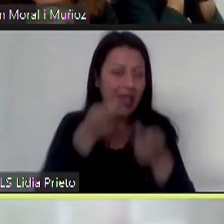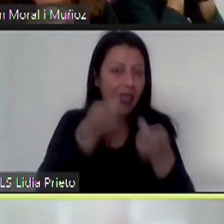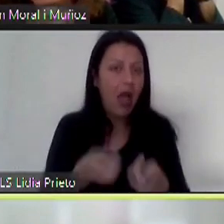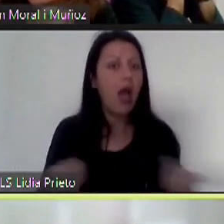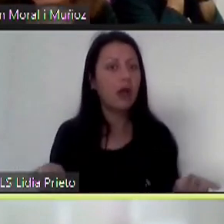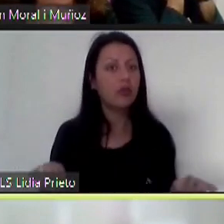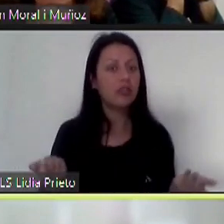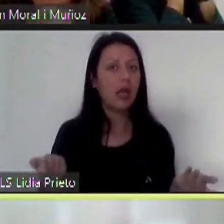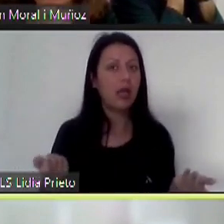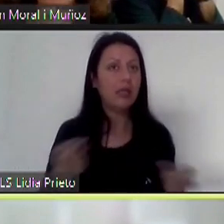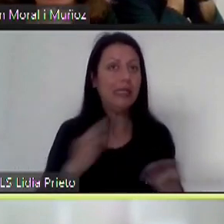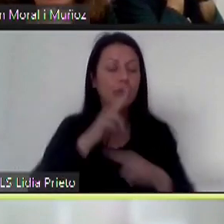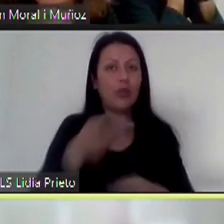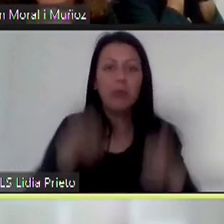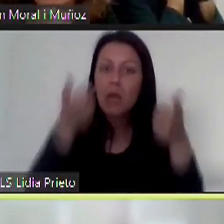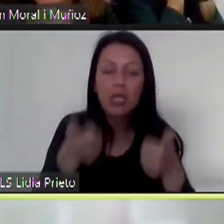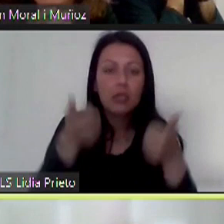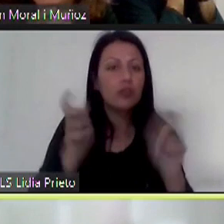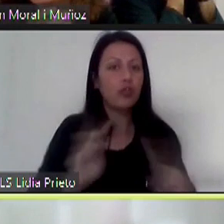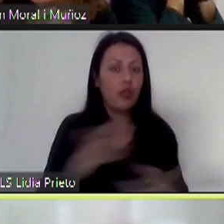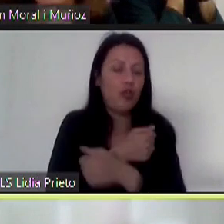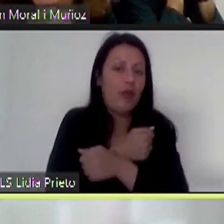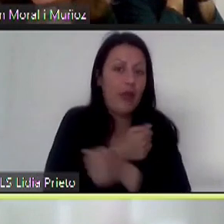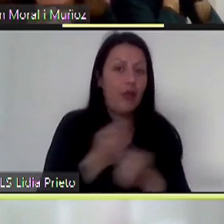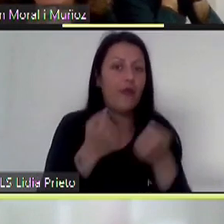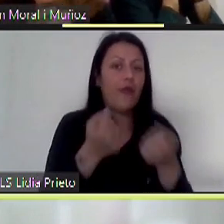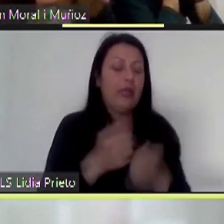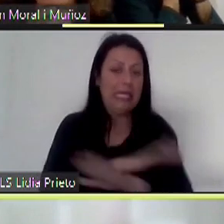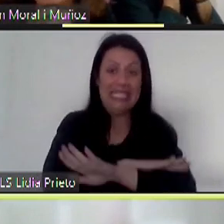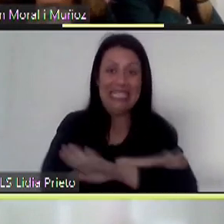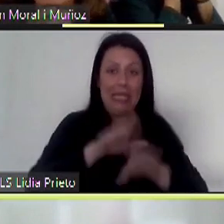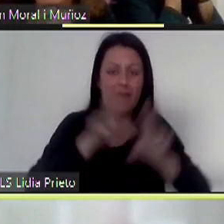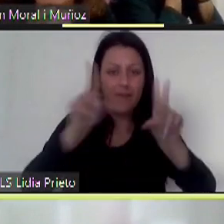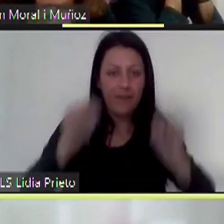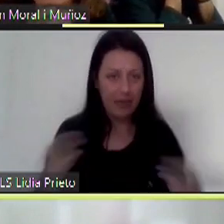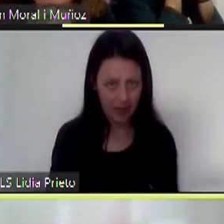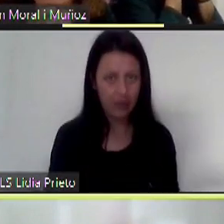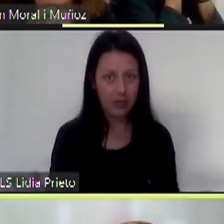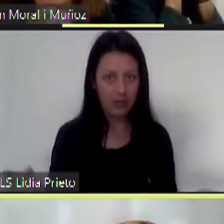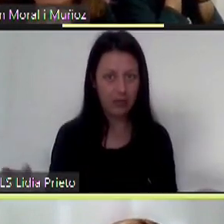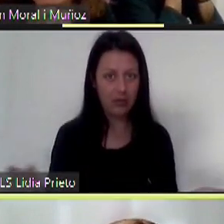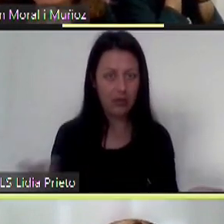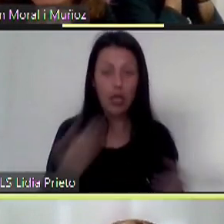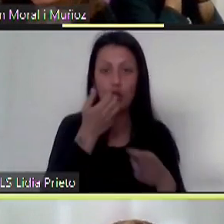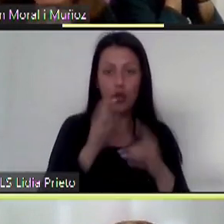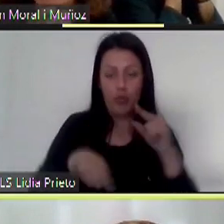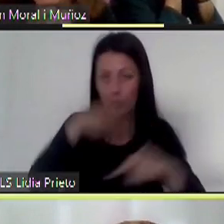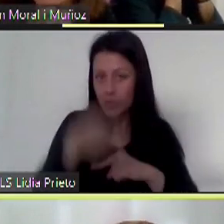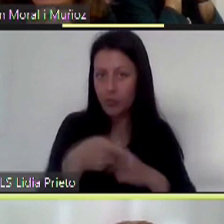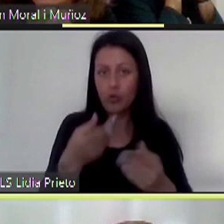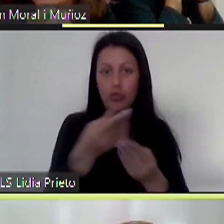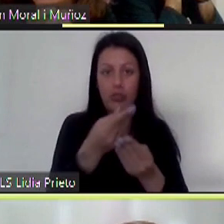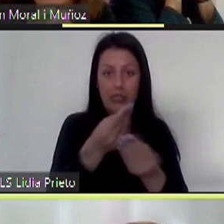responder más a tus correos y te mandamos un abrazo enorme, punto pelota, y ya está. Y los próximos correos se eliminan o se